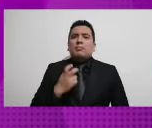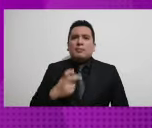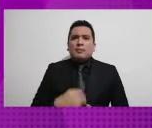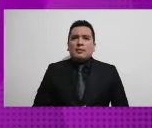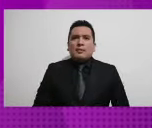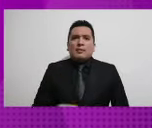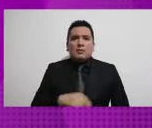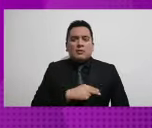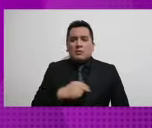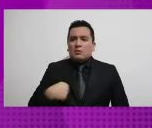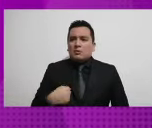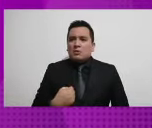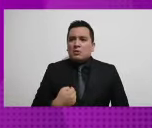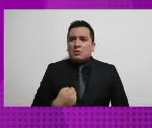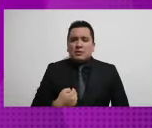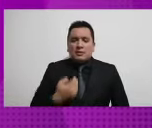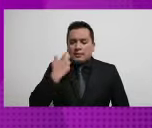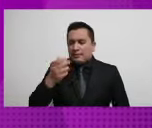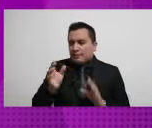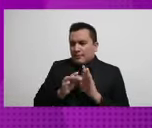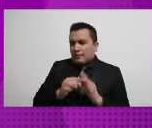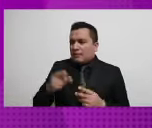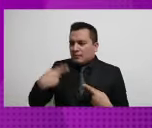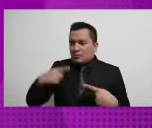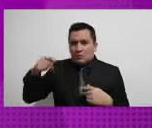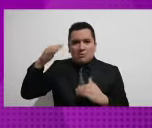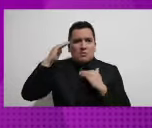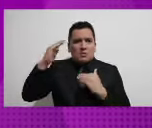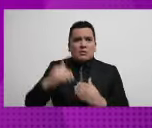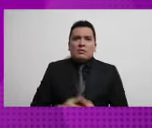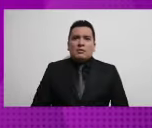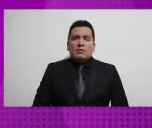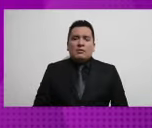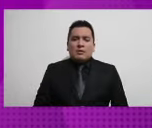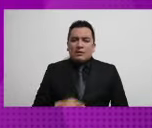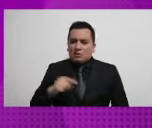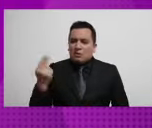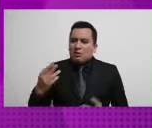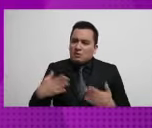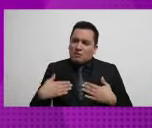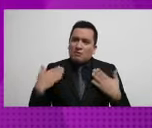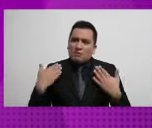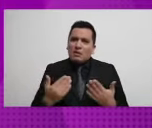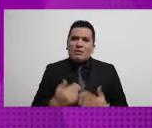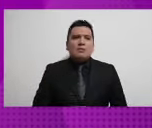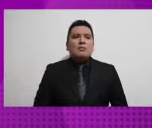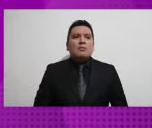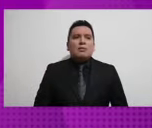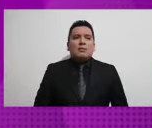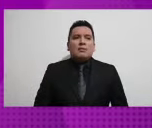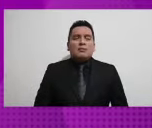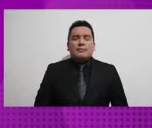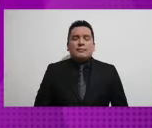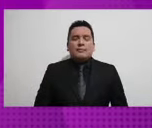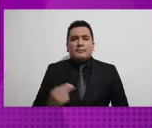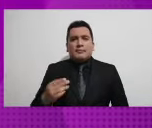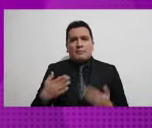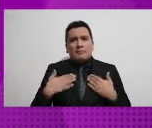lado, queremos darle la seguridad al adulto mayor de que confíe en el instituto,